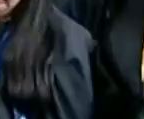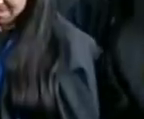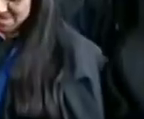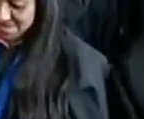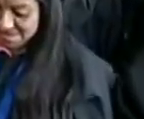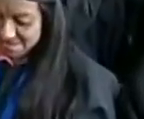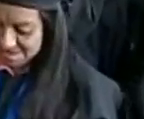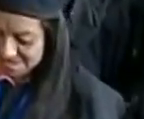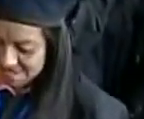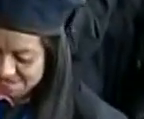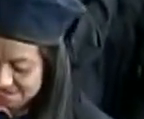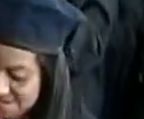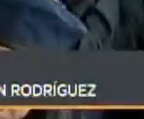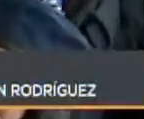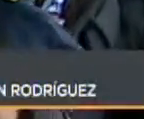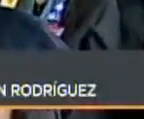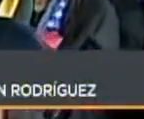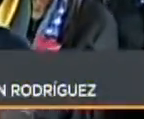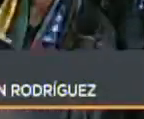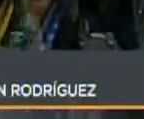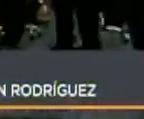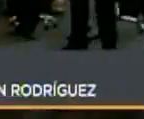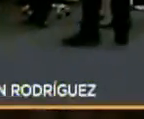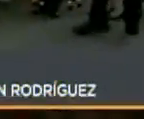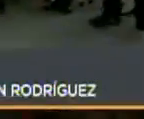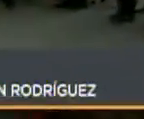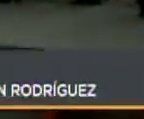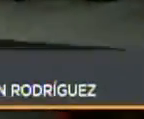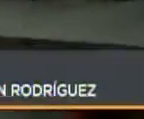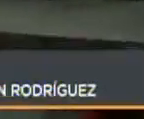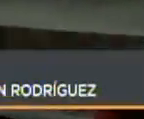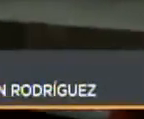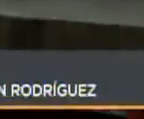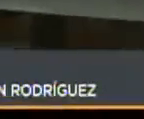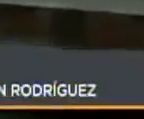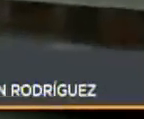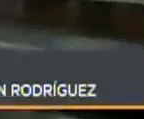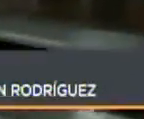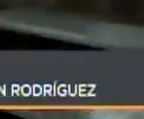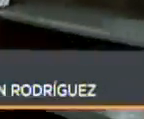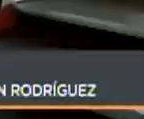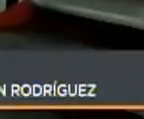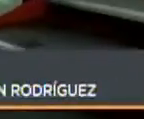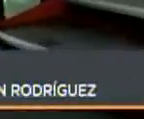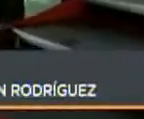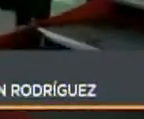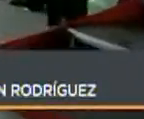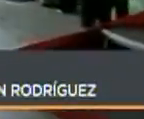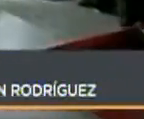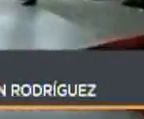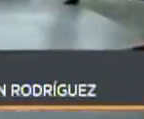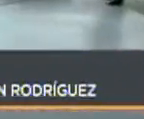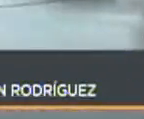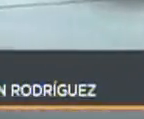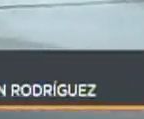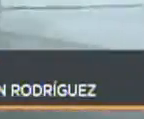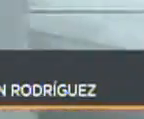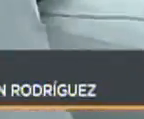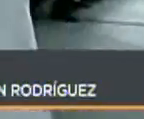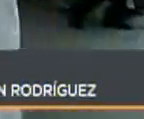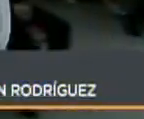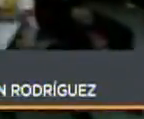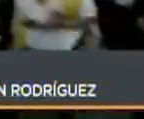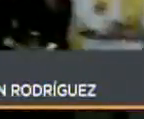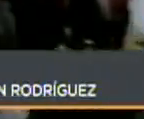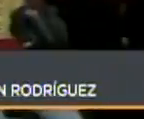en este momento continuamos allí, el presidente saludando a este nuevo médico. Agradecidos por esos testimonios, como dije al